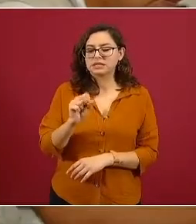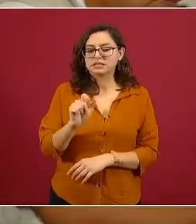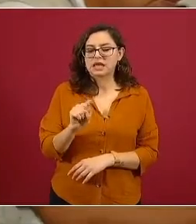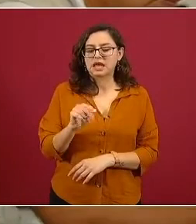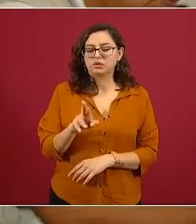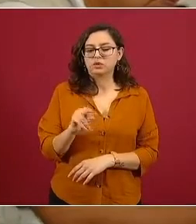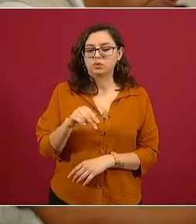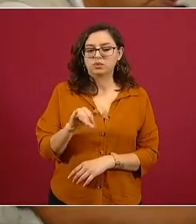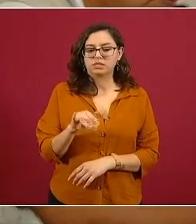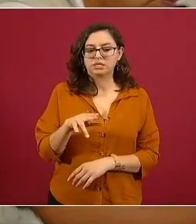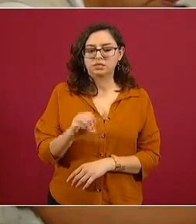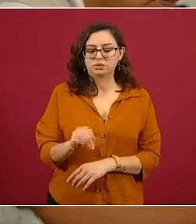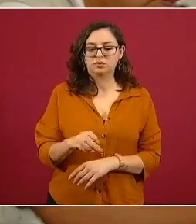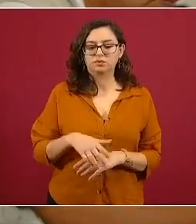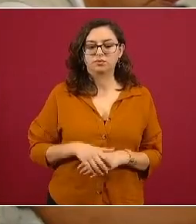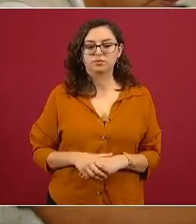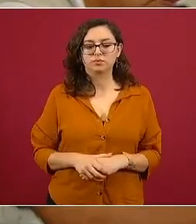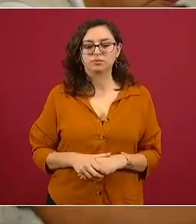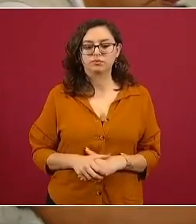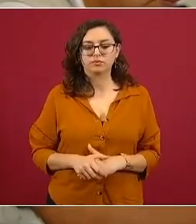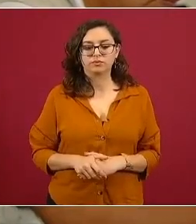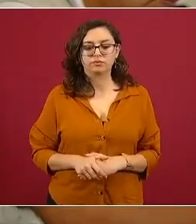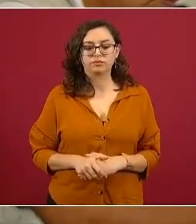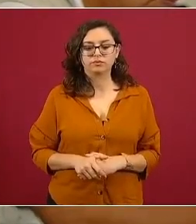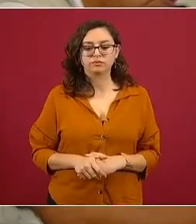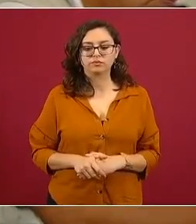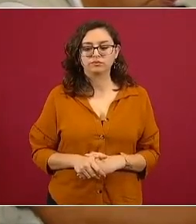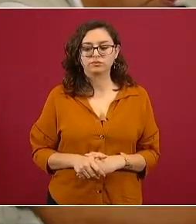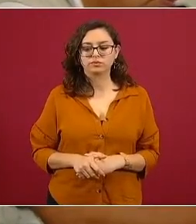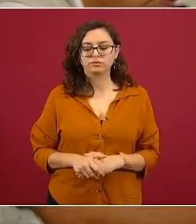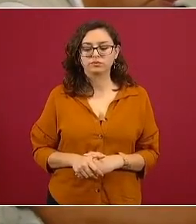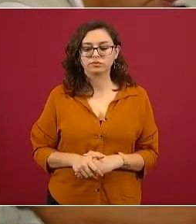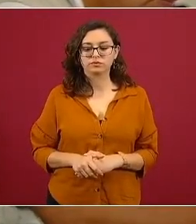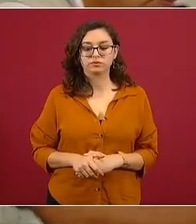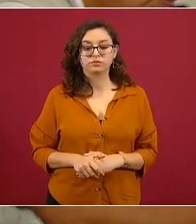¿Cómo van a controlar o